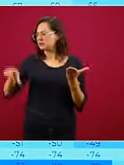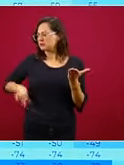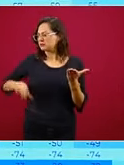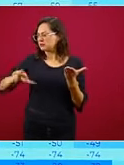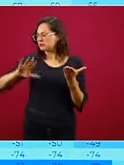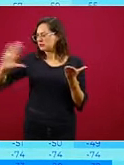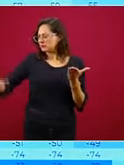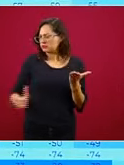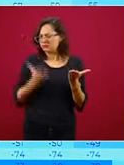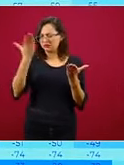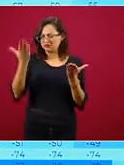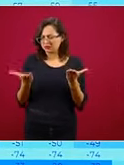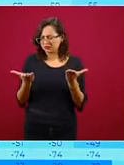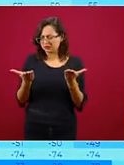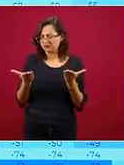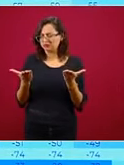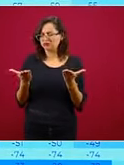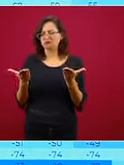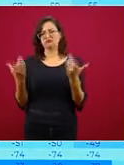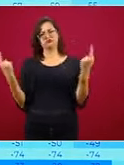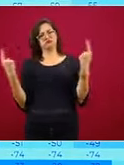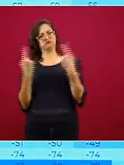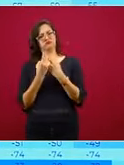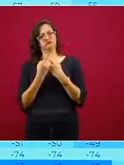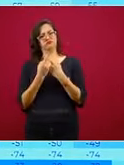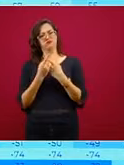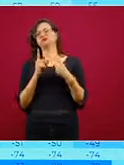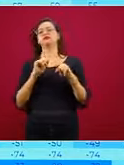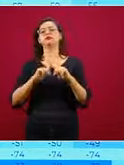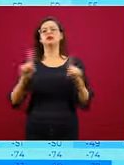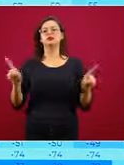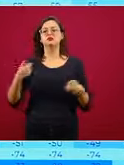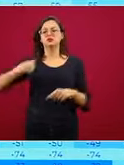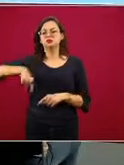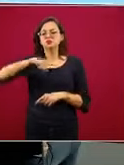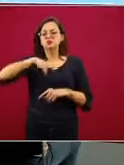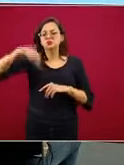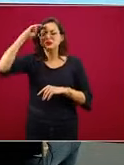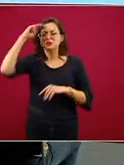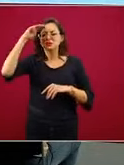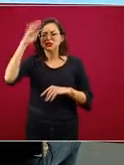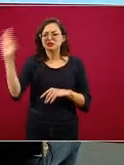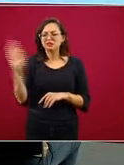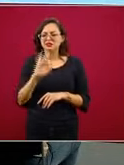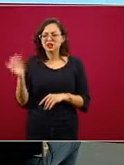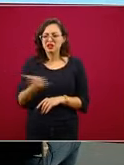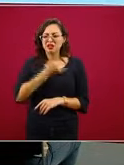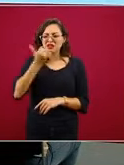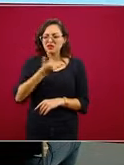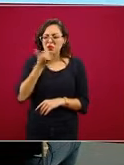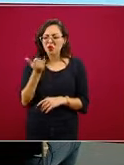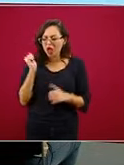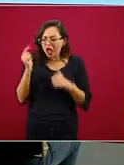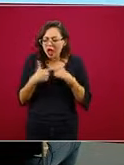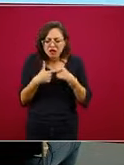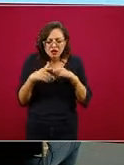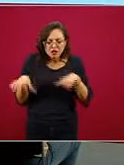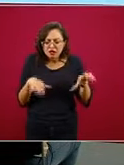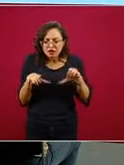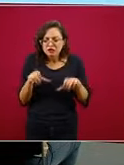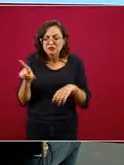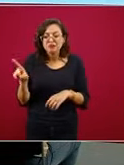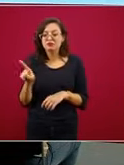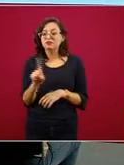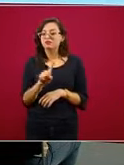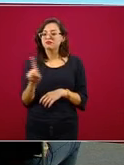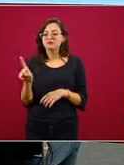todos los estados. Esto nos llevó la semana a estar descubriendo. Al inicio pensamos que teníamos un desfase de nuestra base de datos y nos damos cuenta que